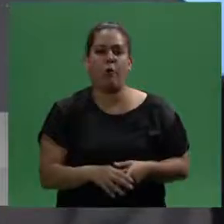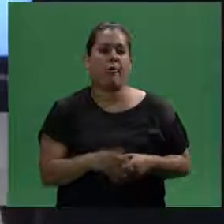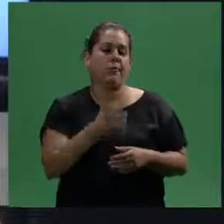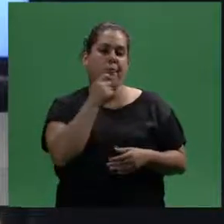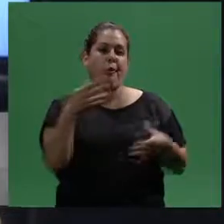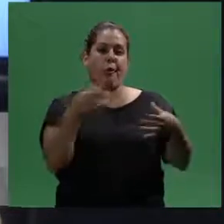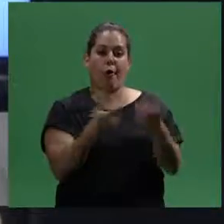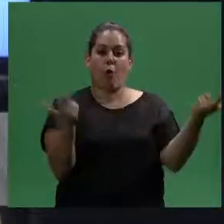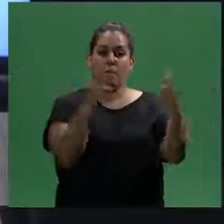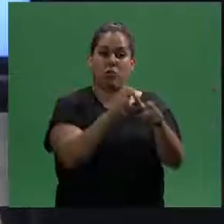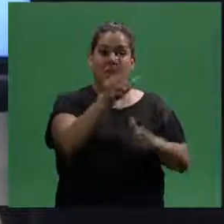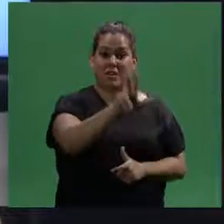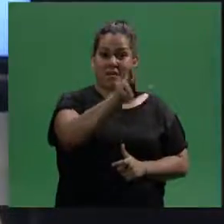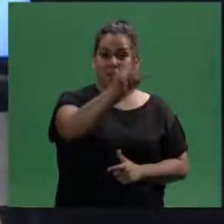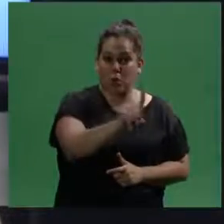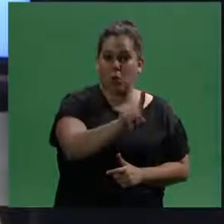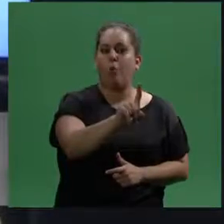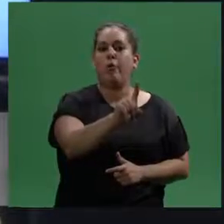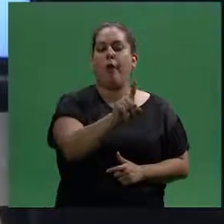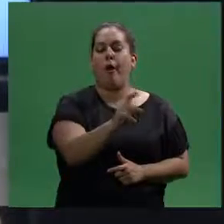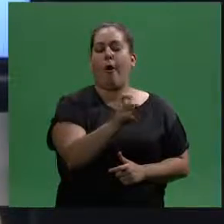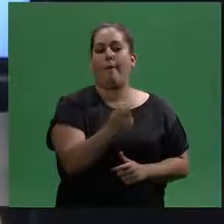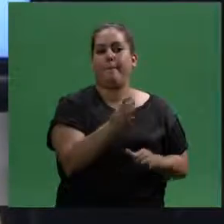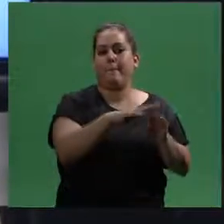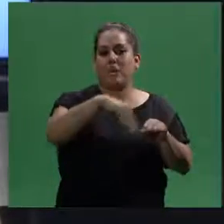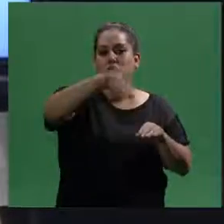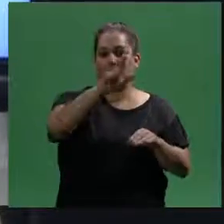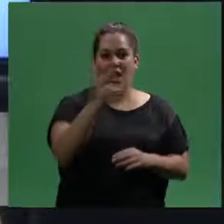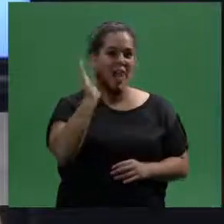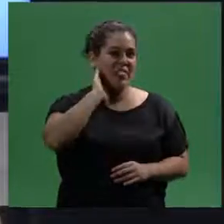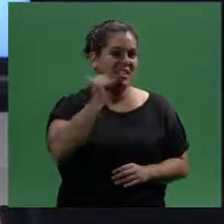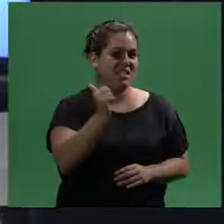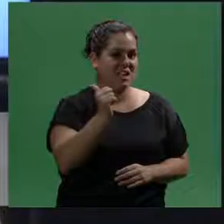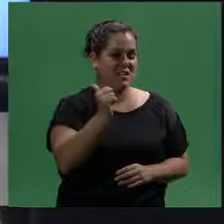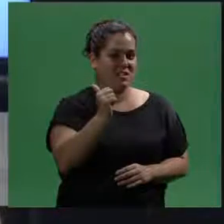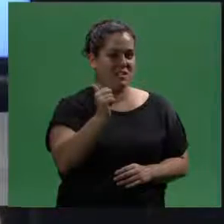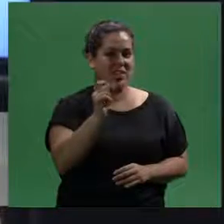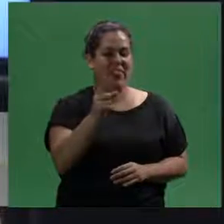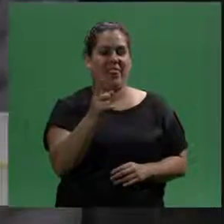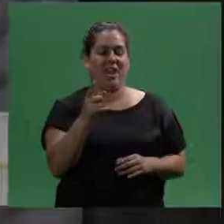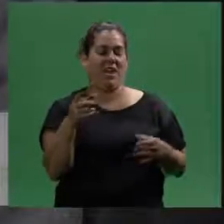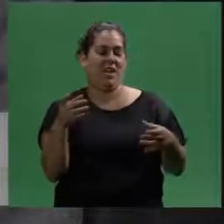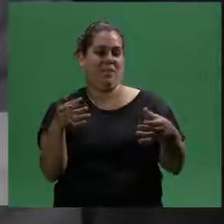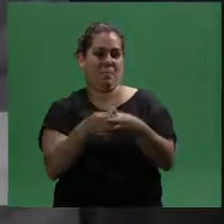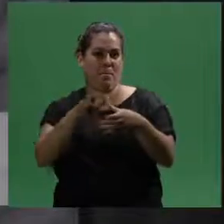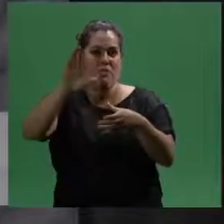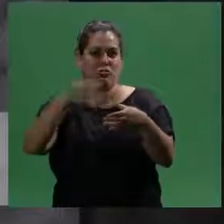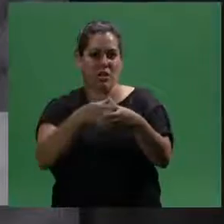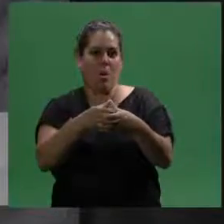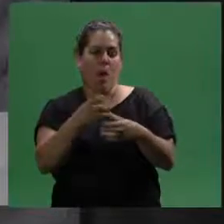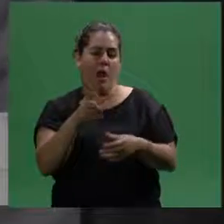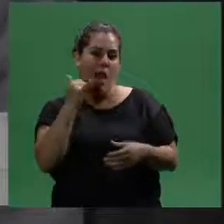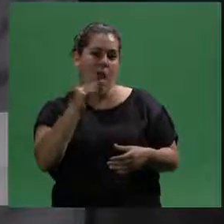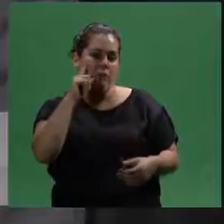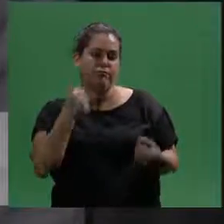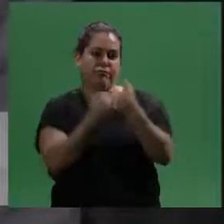de 31 diputados, la primer minoría o la mayoría tiene 16 integrantes, o sea que tiene su propio